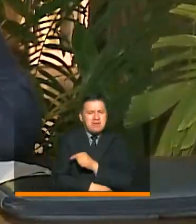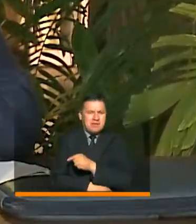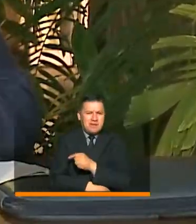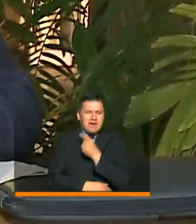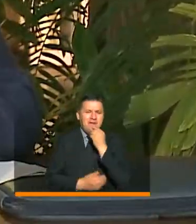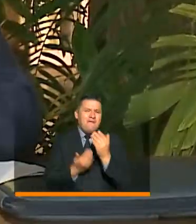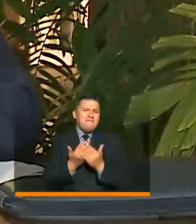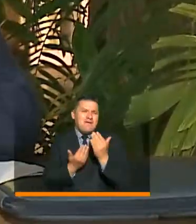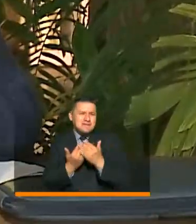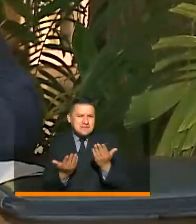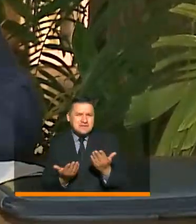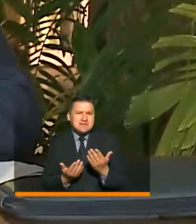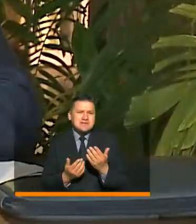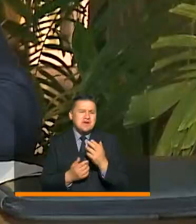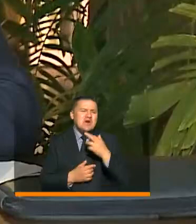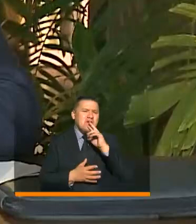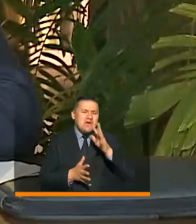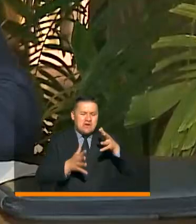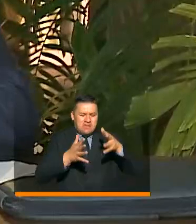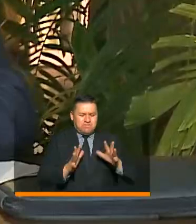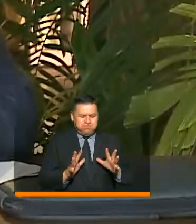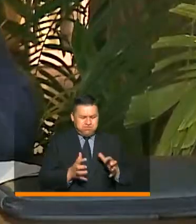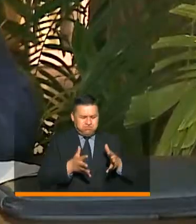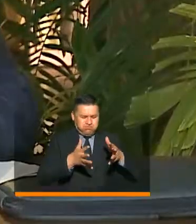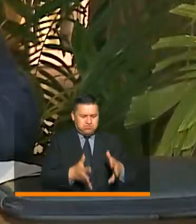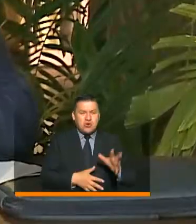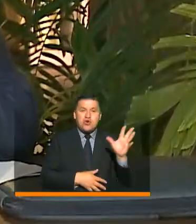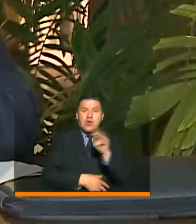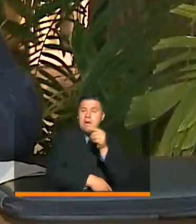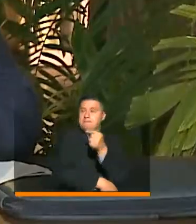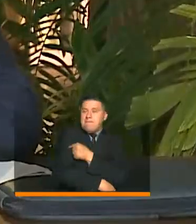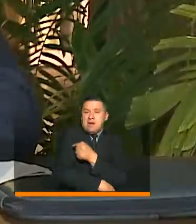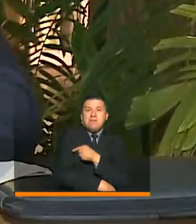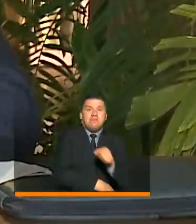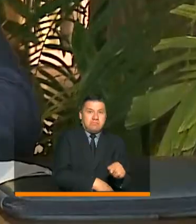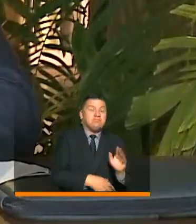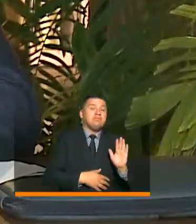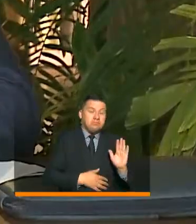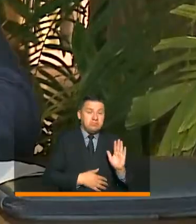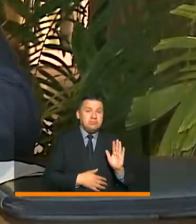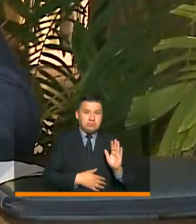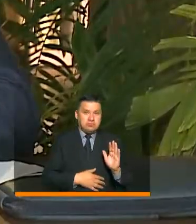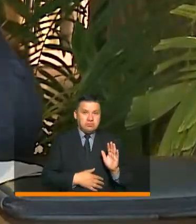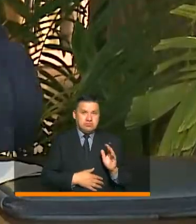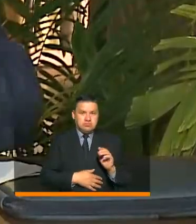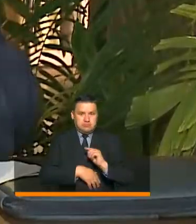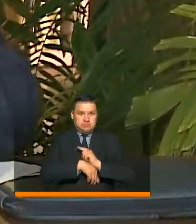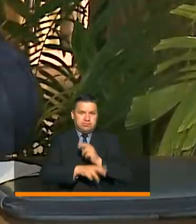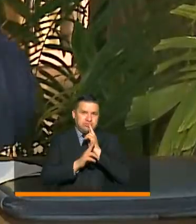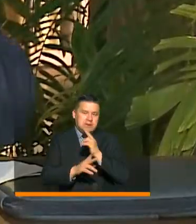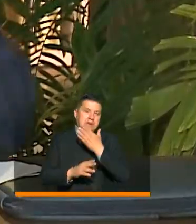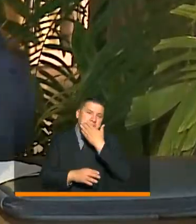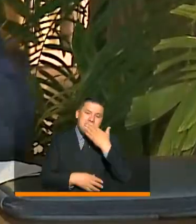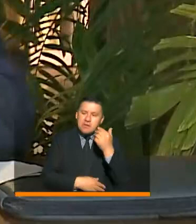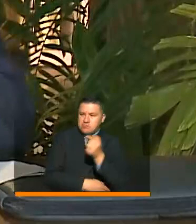con facilidades, ultracongeladores y otros. Todas las vacunas tienen ese nivel de eficacia y